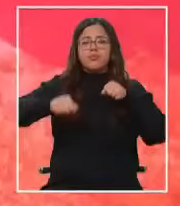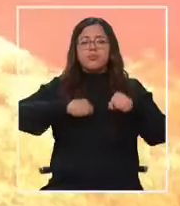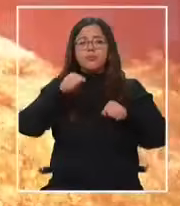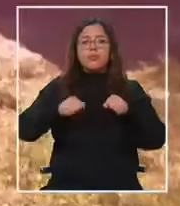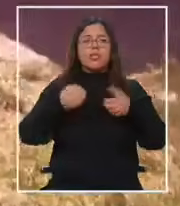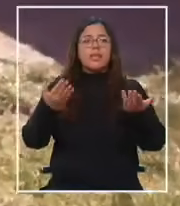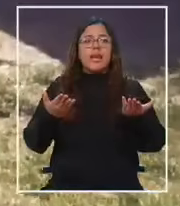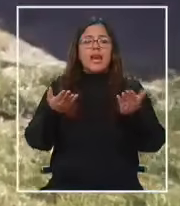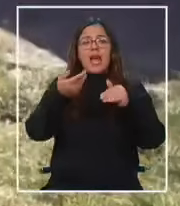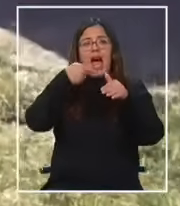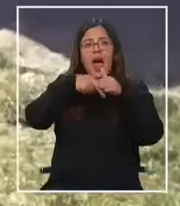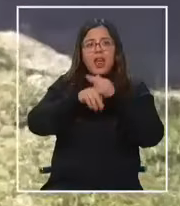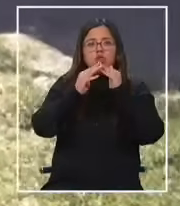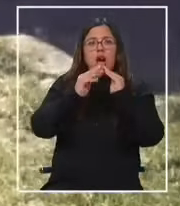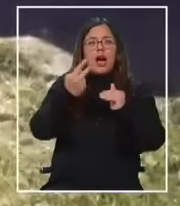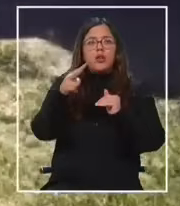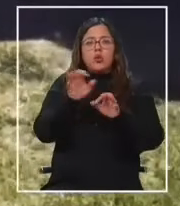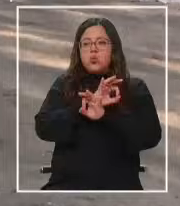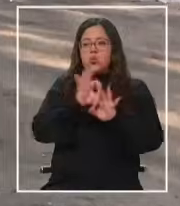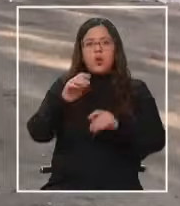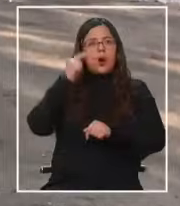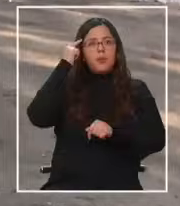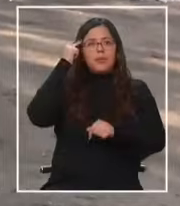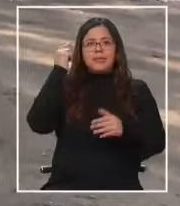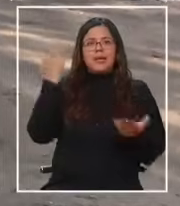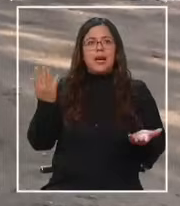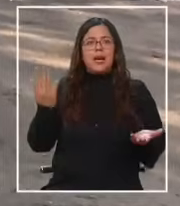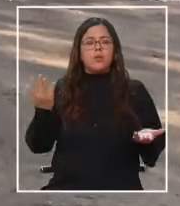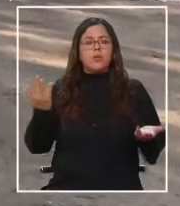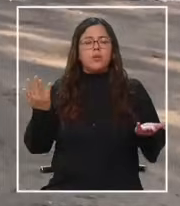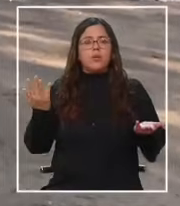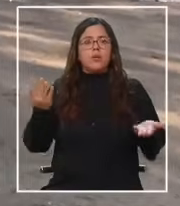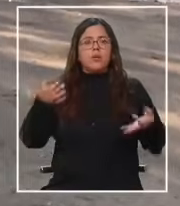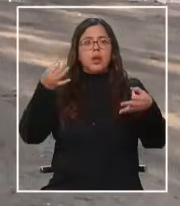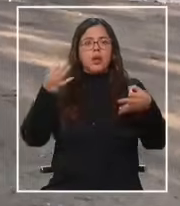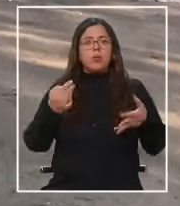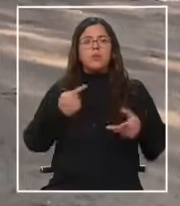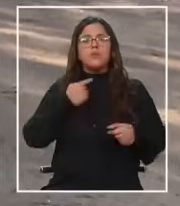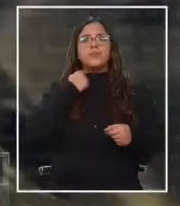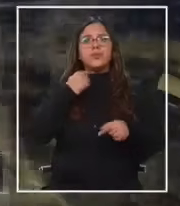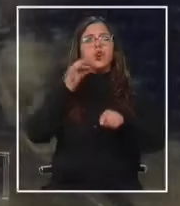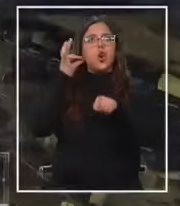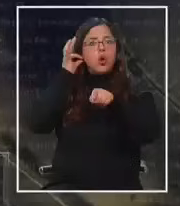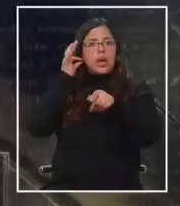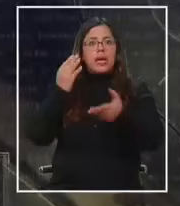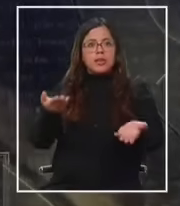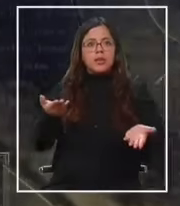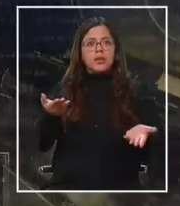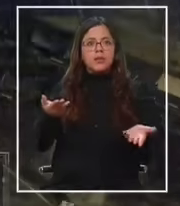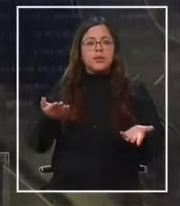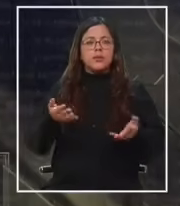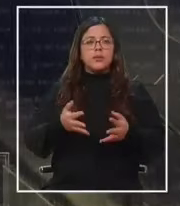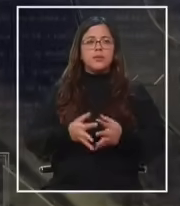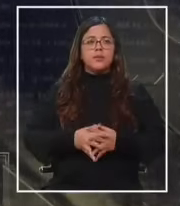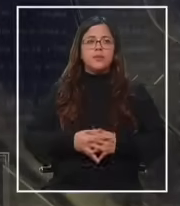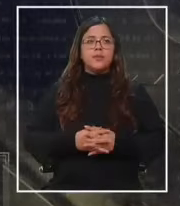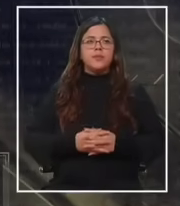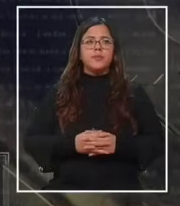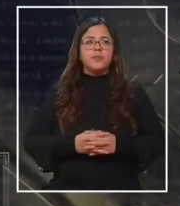casa. Nunca pensamos de que habían hecho tanto atrocidad con la Monty.